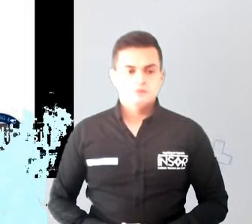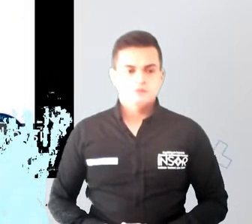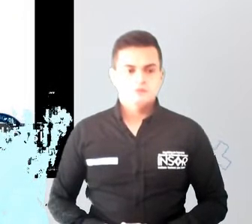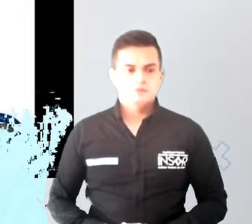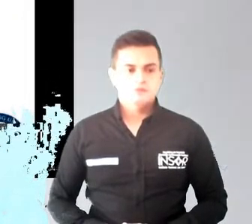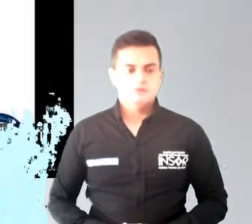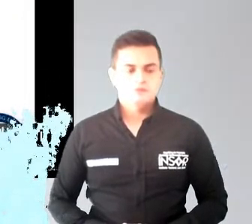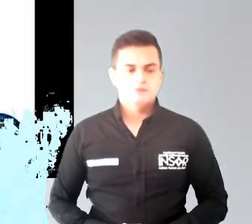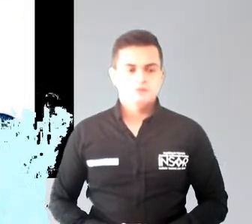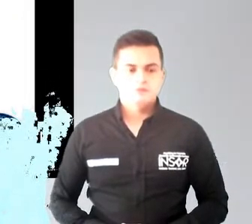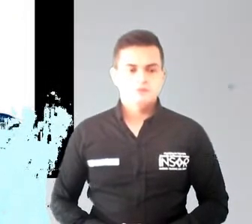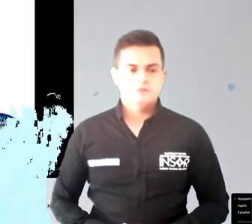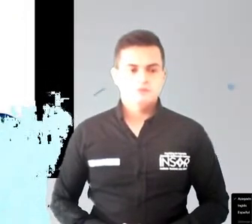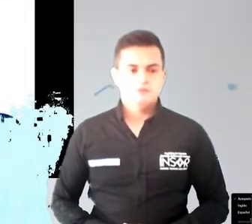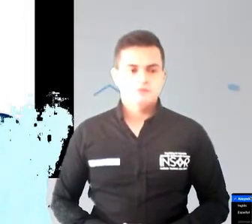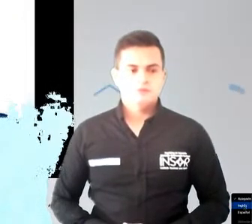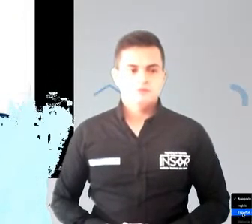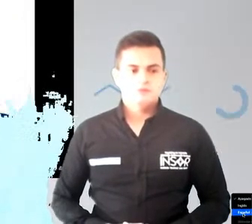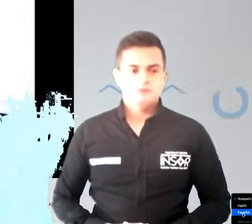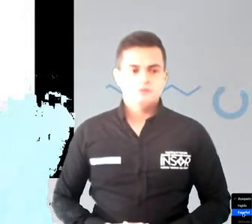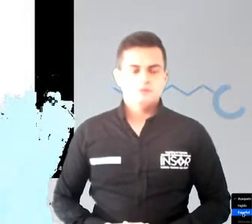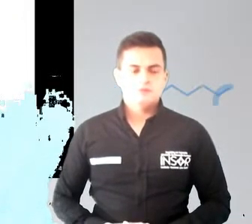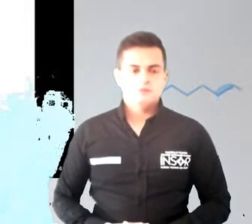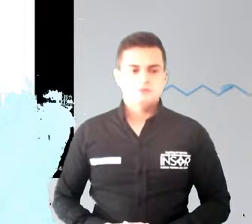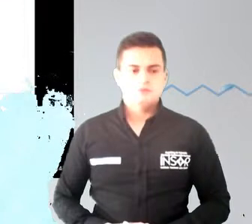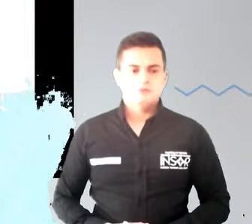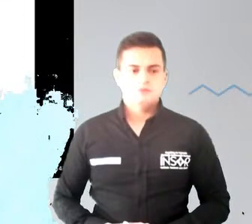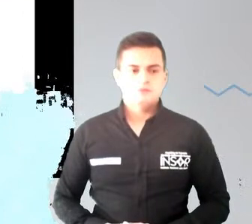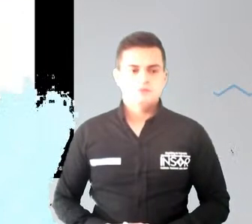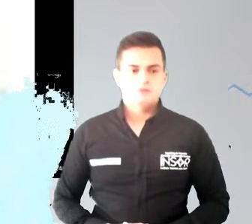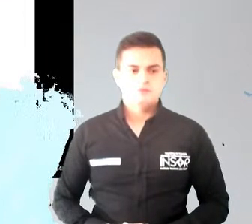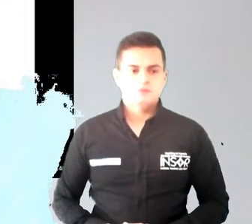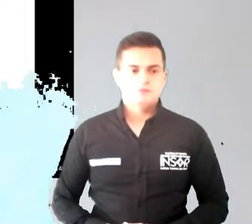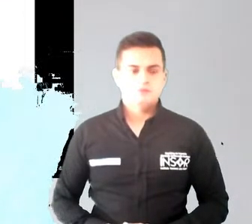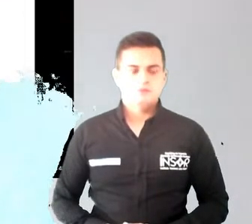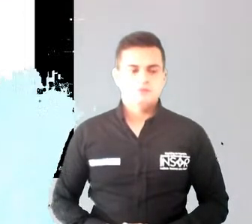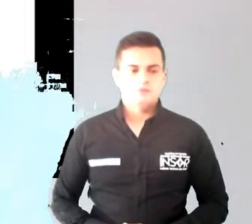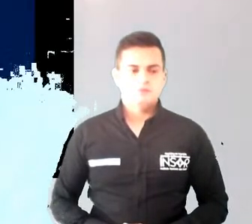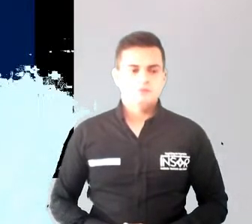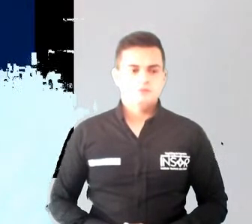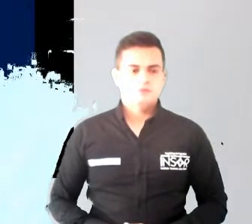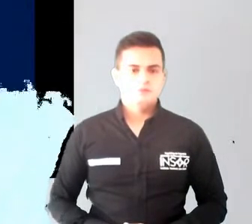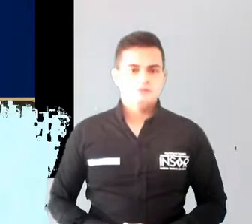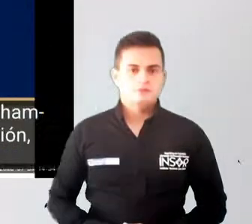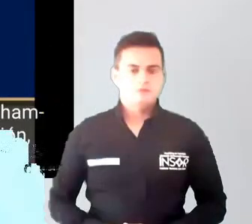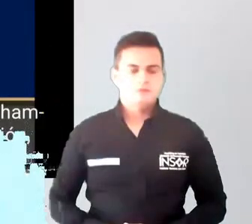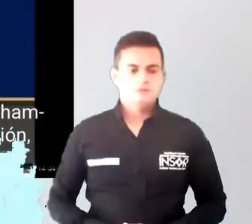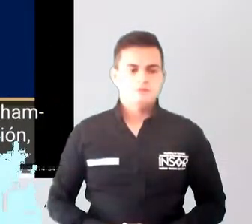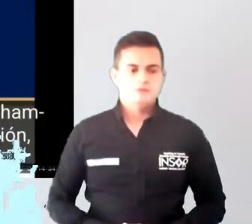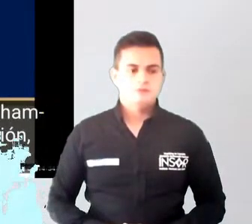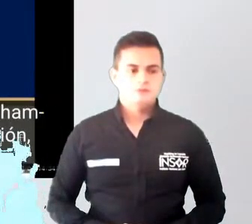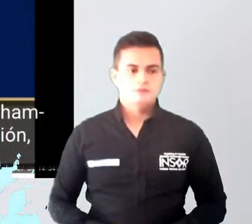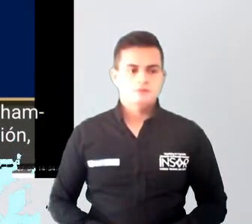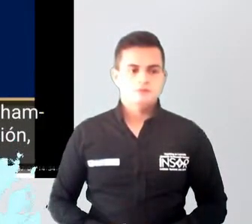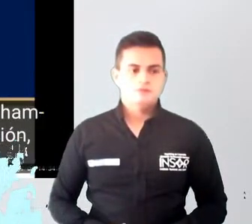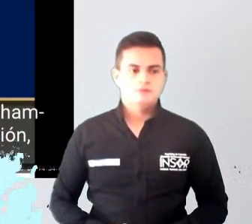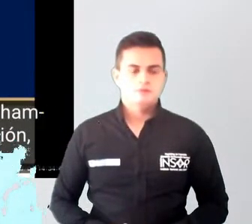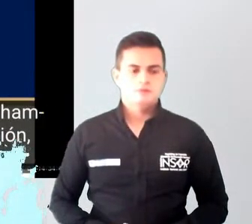ustedes pueden venir al enlace que está al pie del acetato y hacer clic si desean.